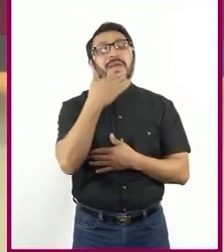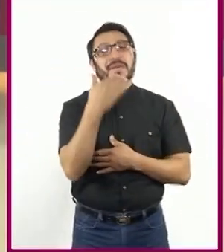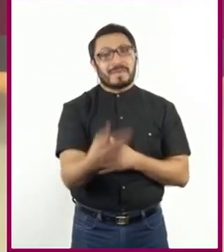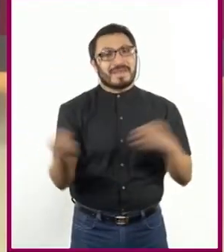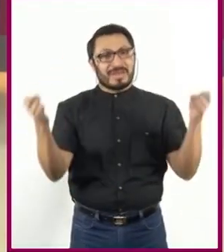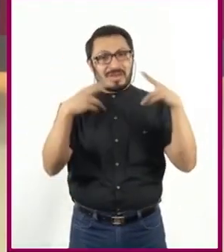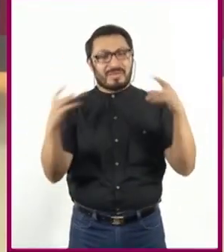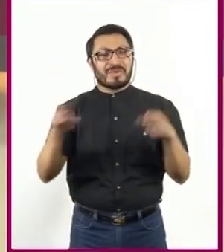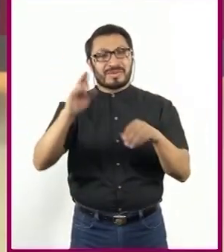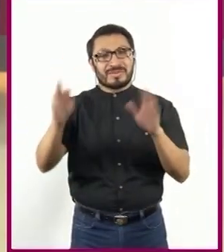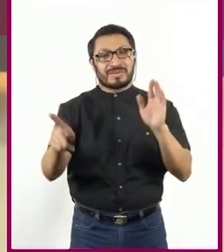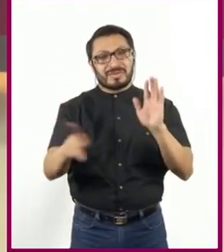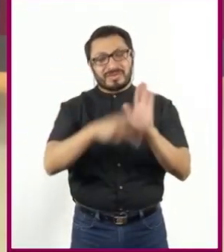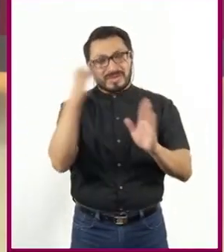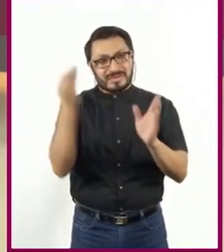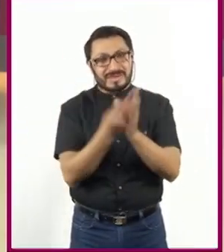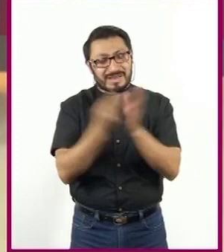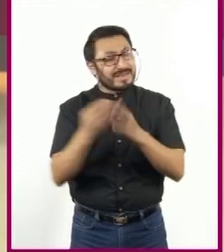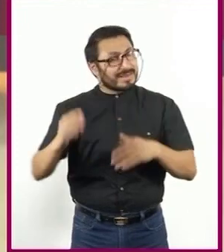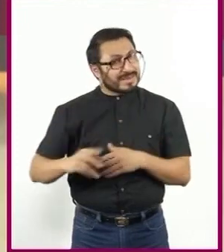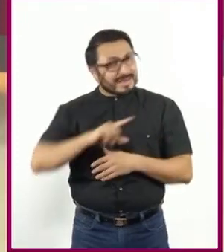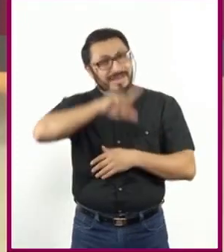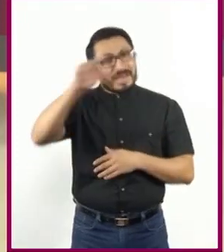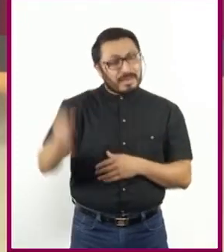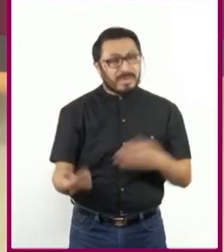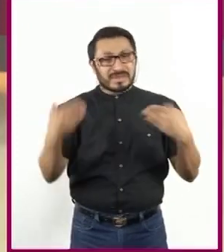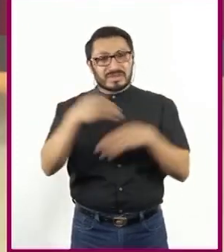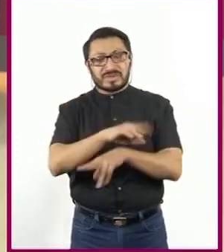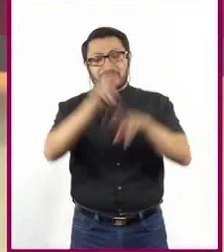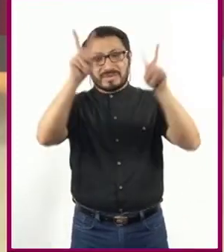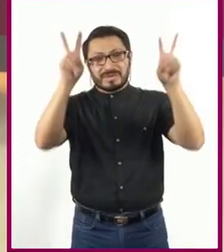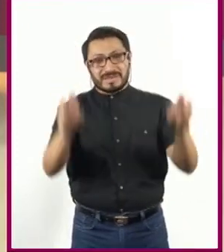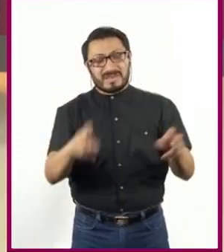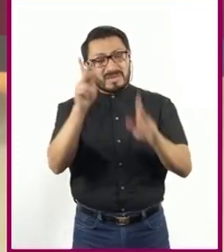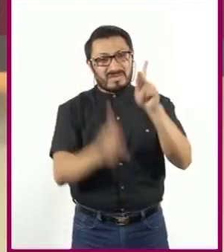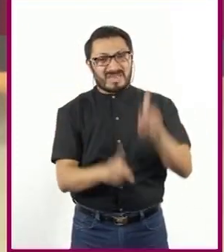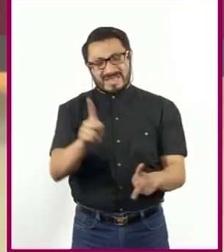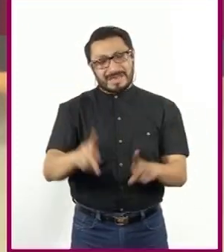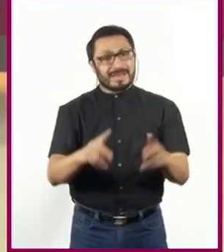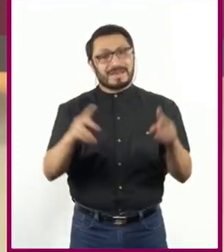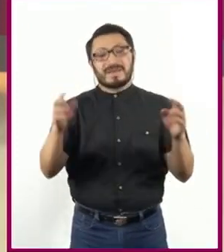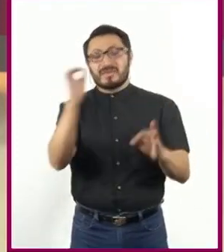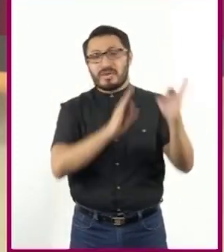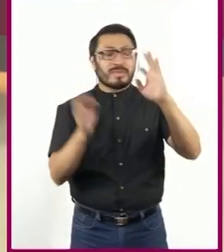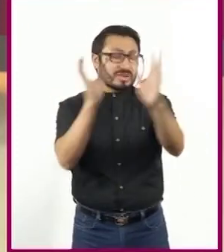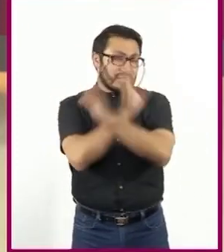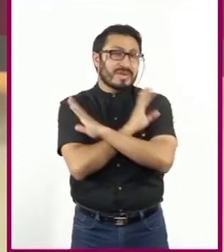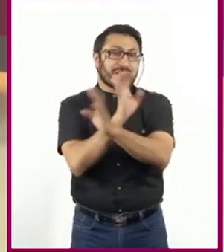Nos vemos en otra sesión donde platicaremos acerca de otros contenidos de la asignatura